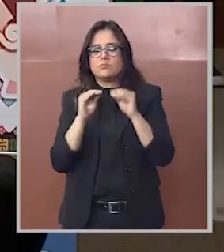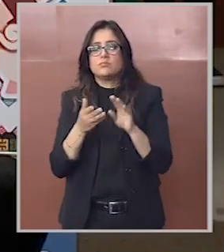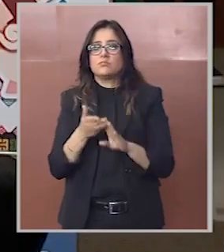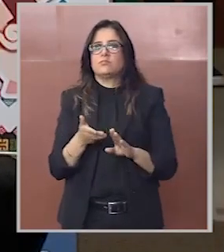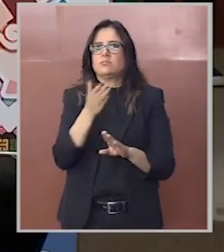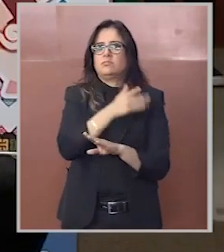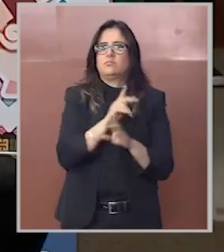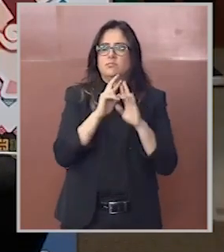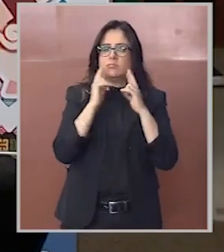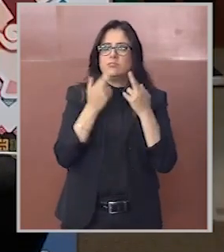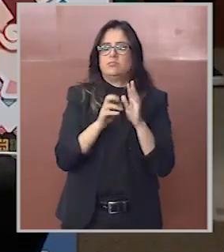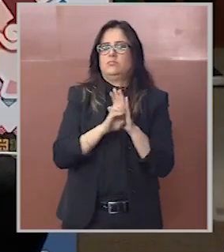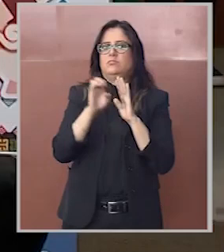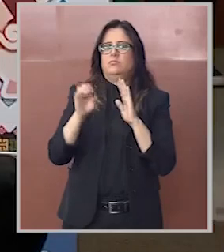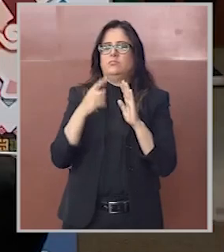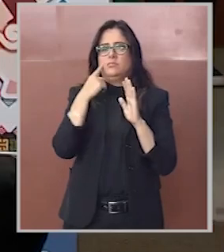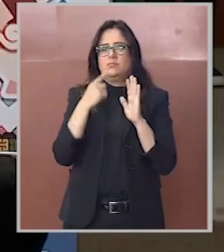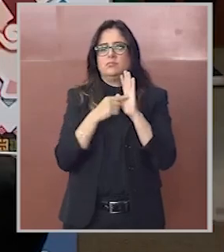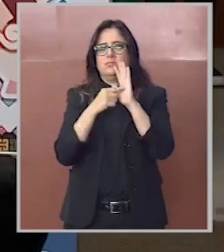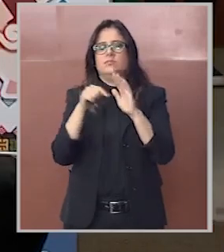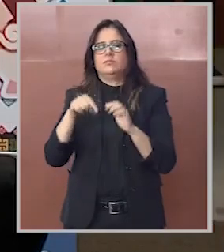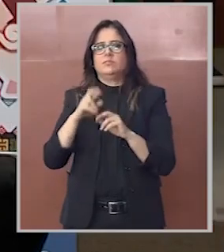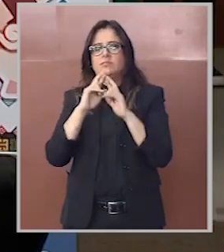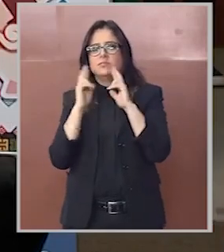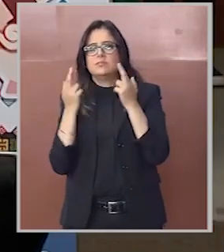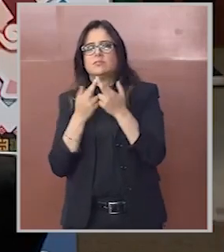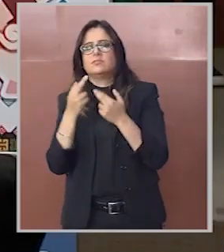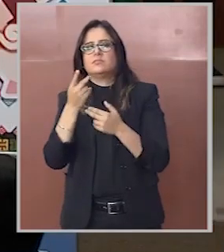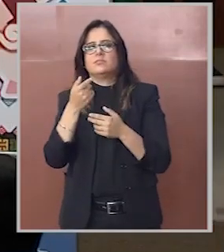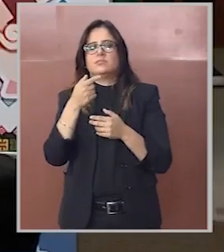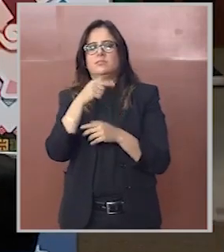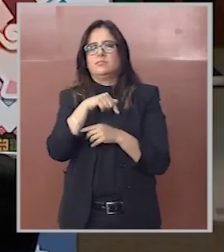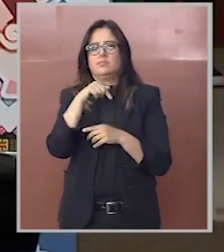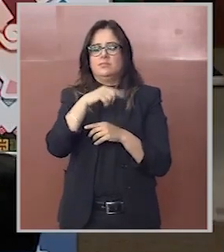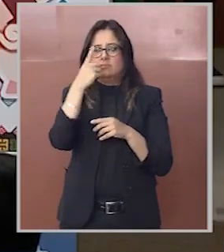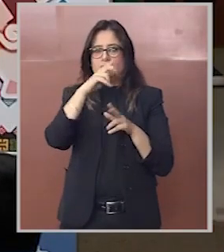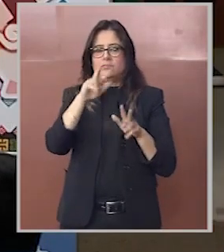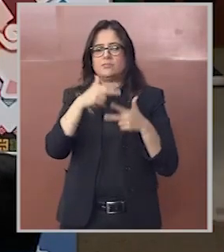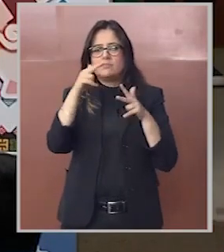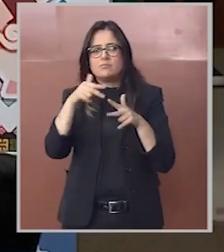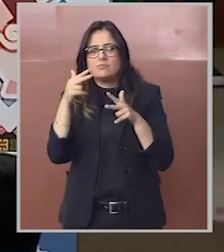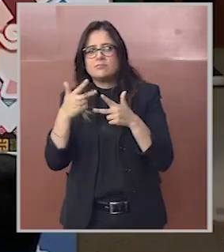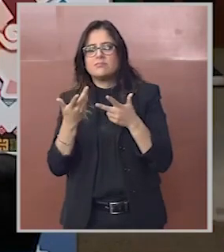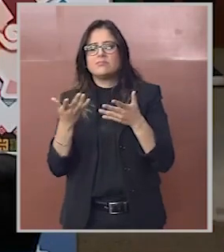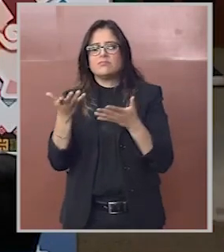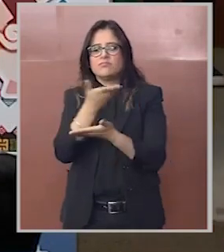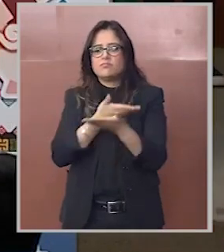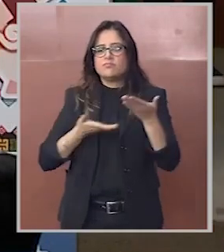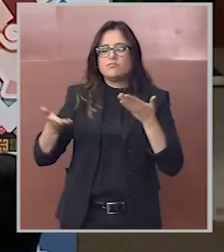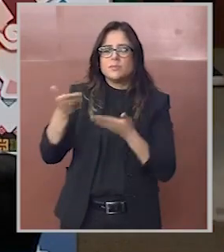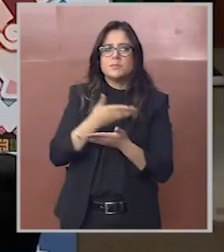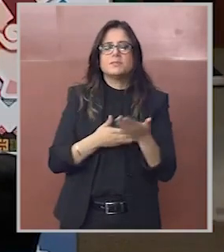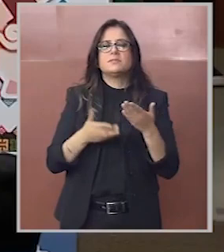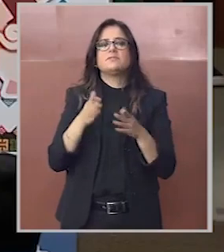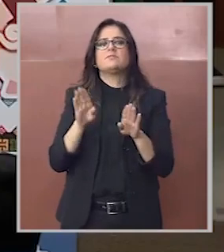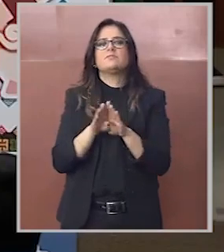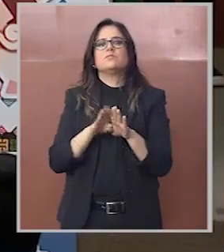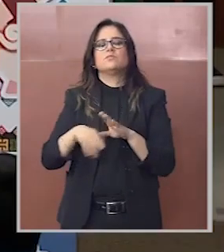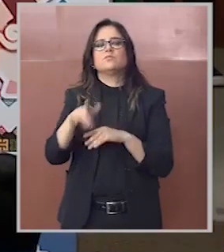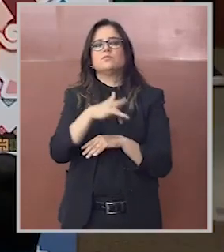ejemplo aquellas reuniones en línea para ver hasta dónde se agregaban